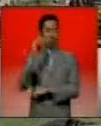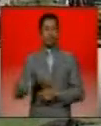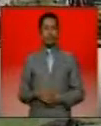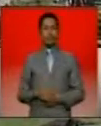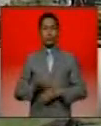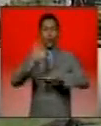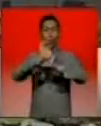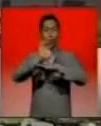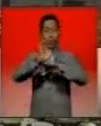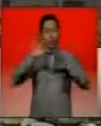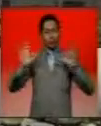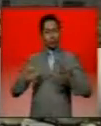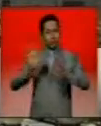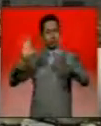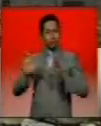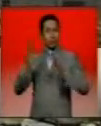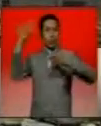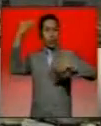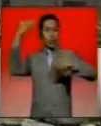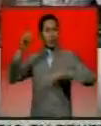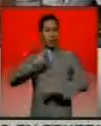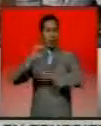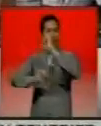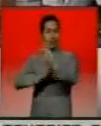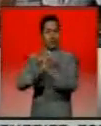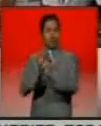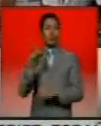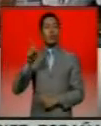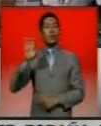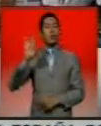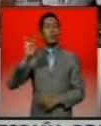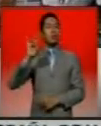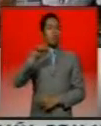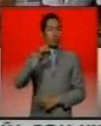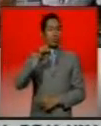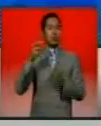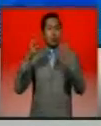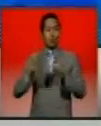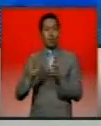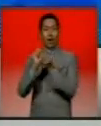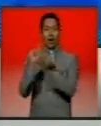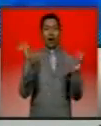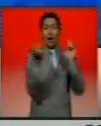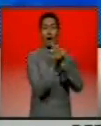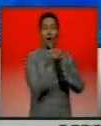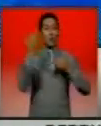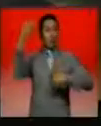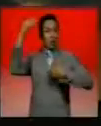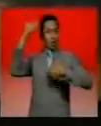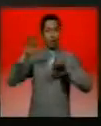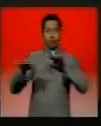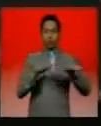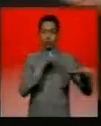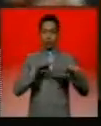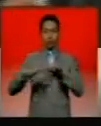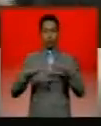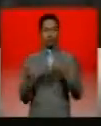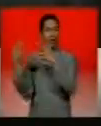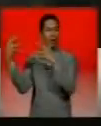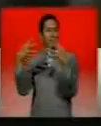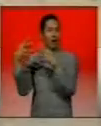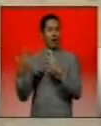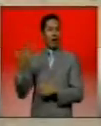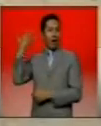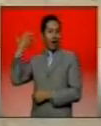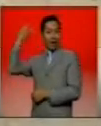Ecuador sobre el desarrollo de la política internacional desde 1981, los cambios en el manejo político mundial desde la Guerra Fría y la aparición